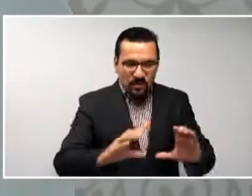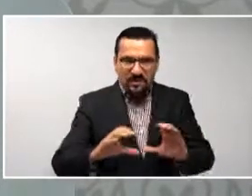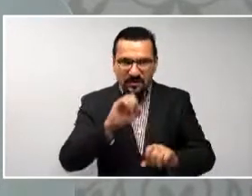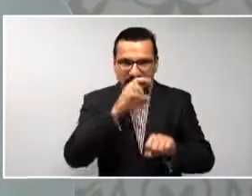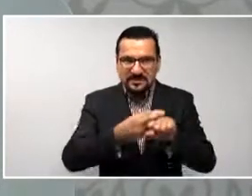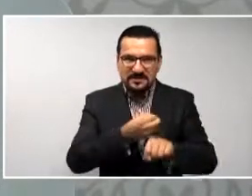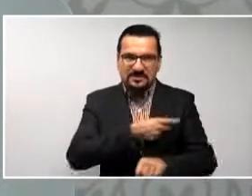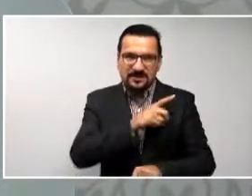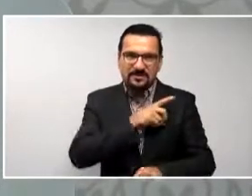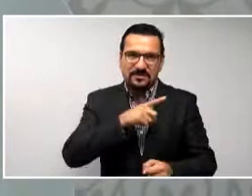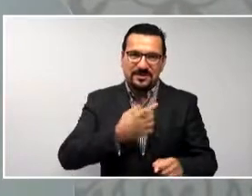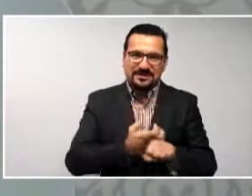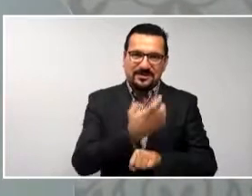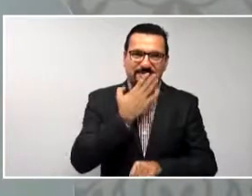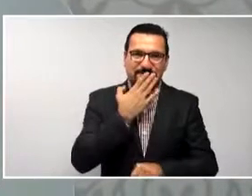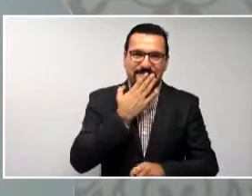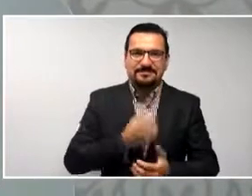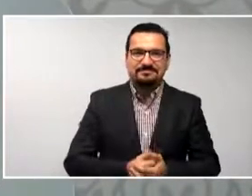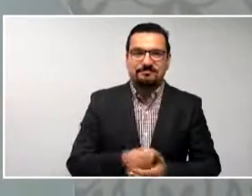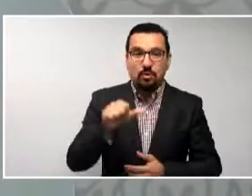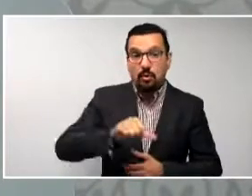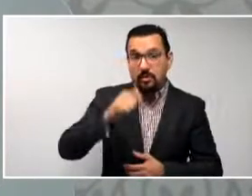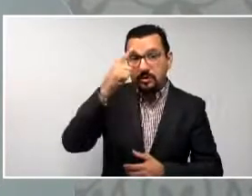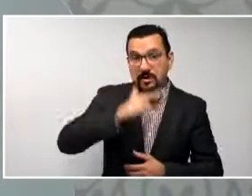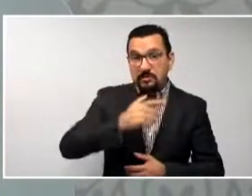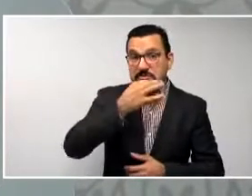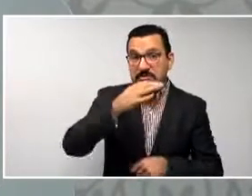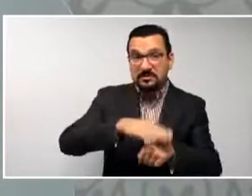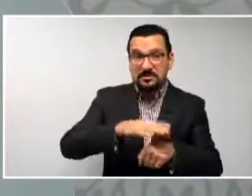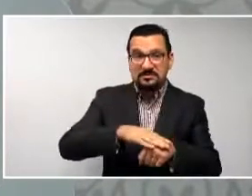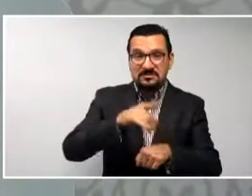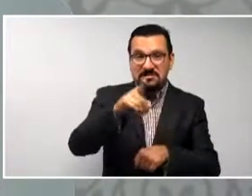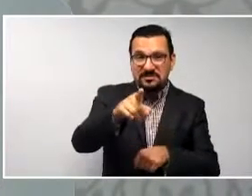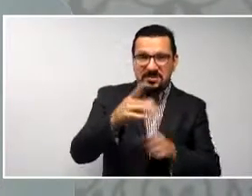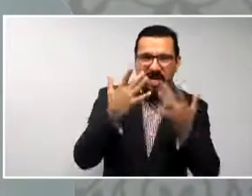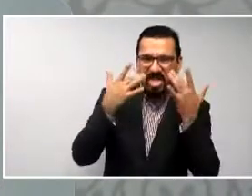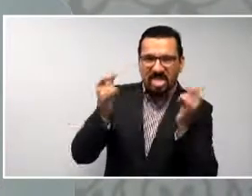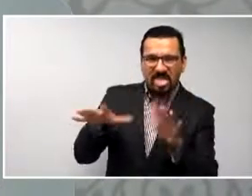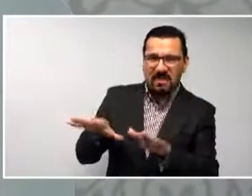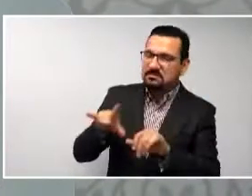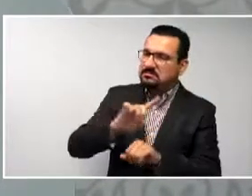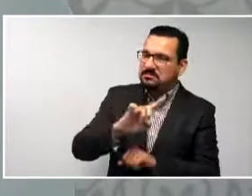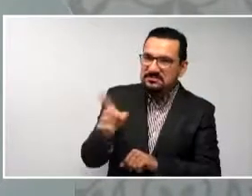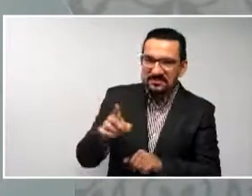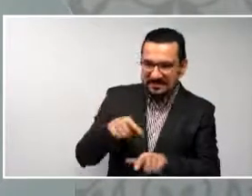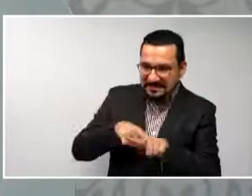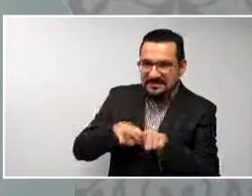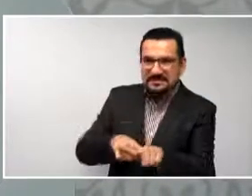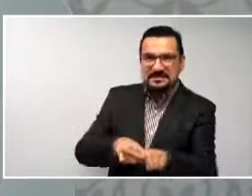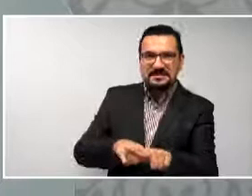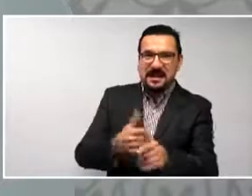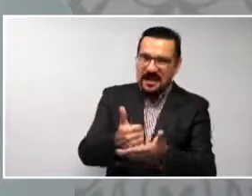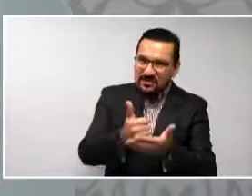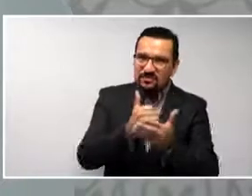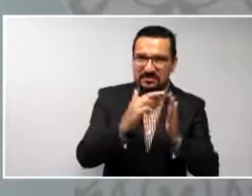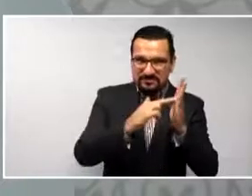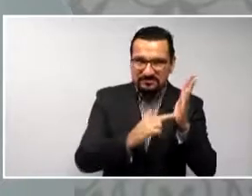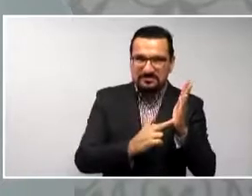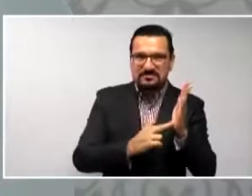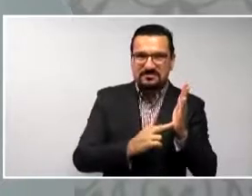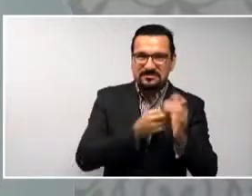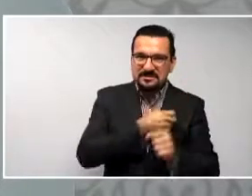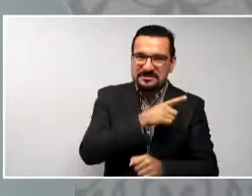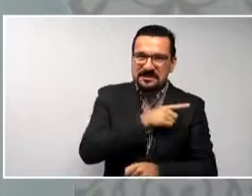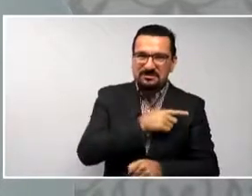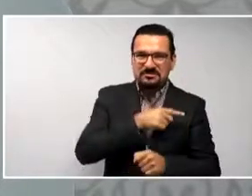de sonora esta noche te pido nueva heart la guardia ayudanos realizando las medidas sanitarias lava